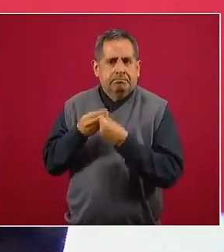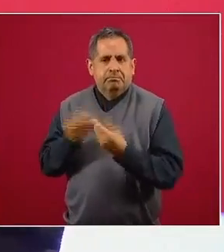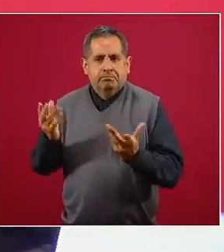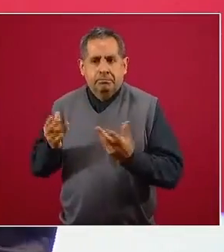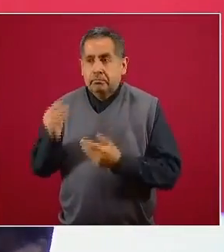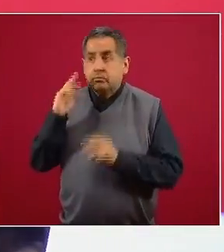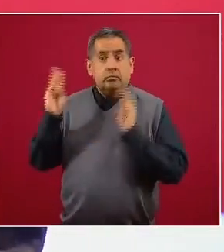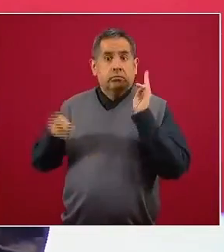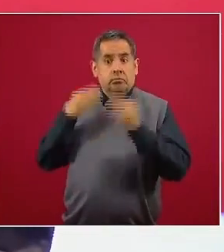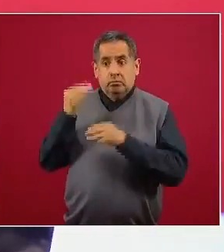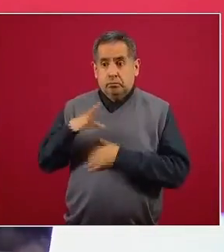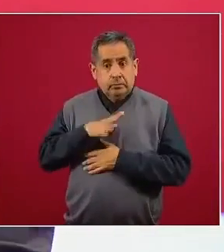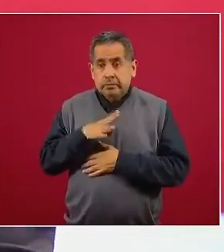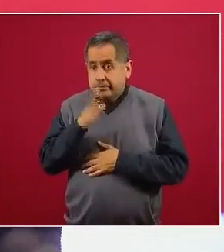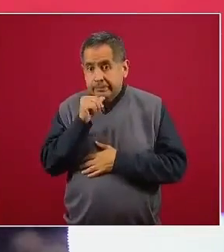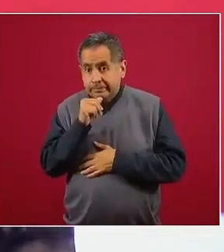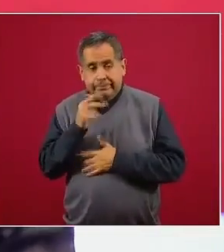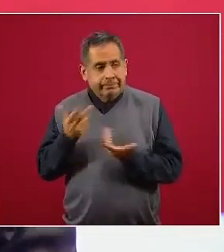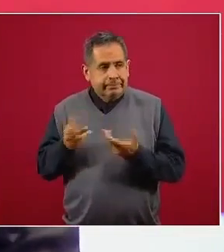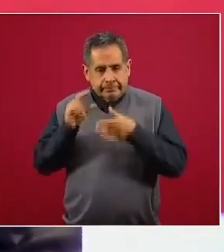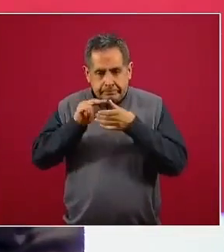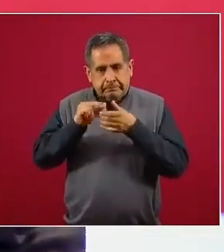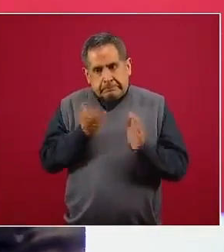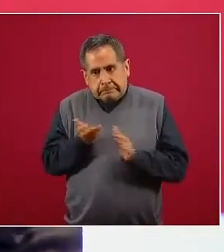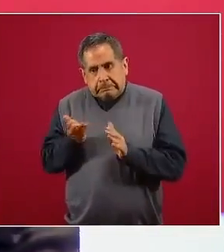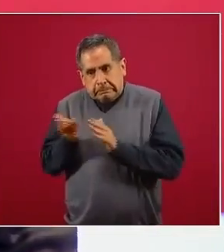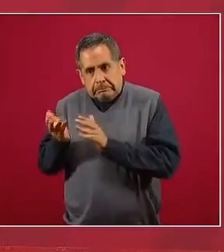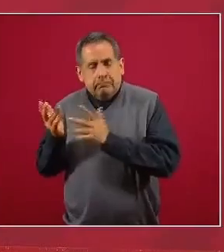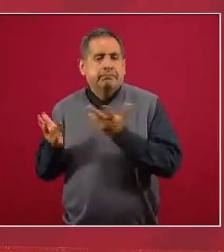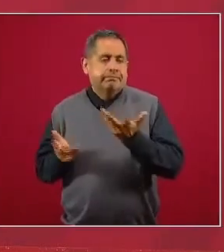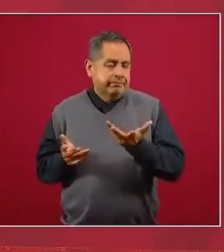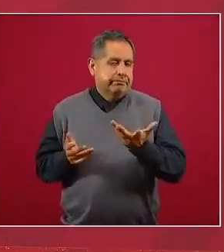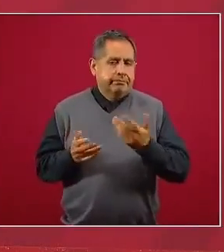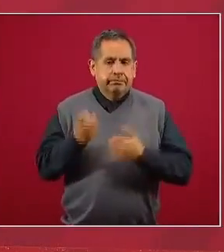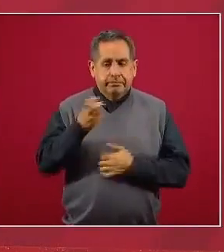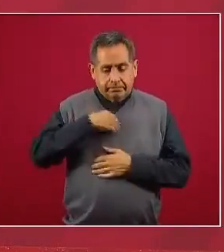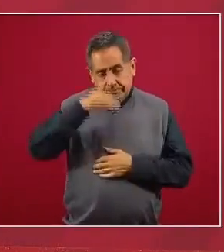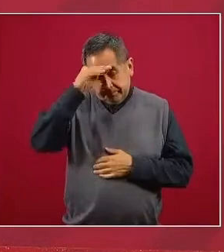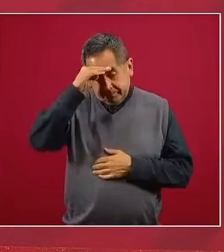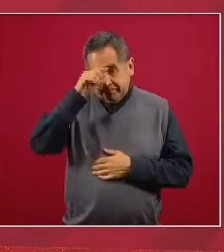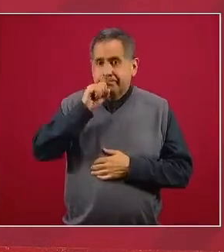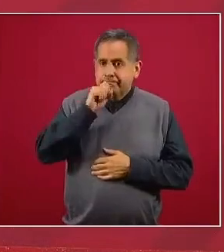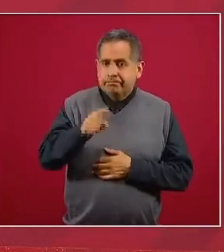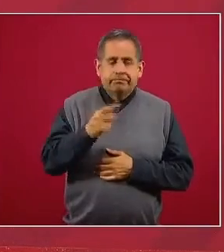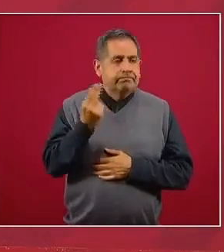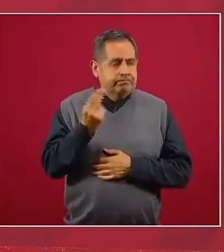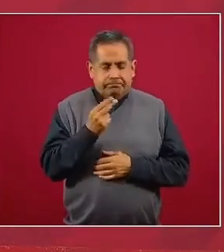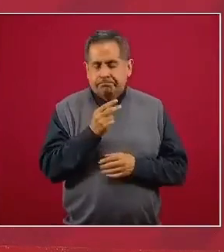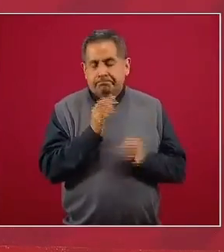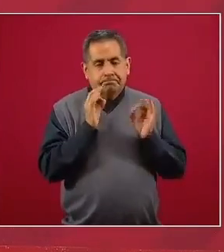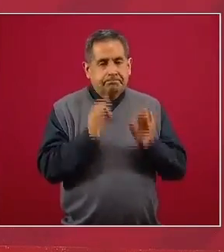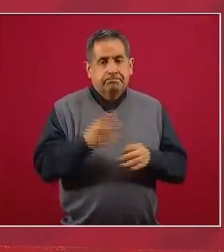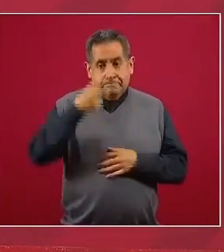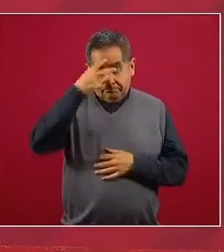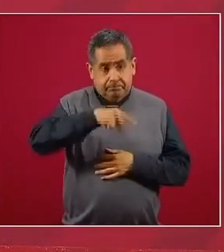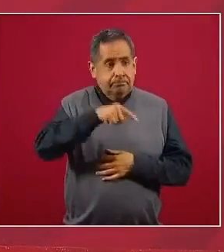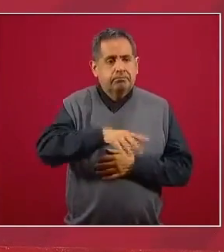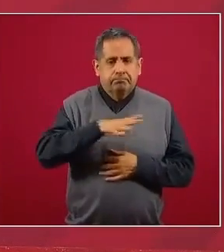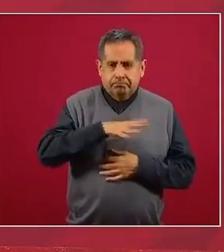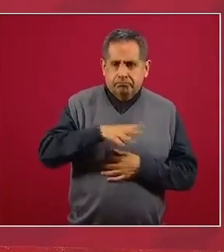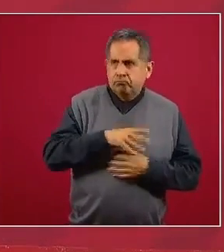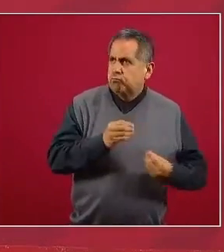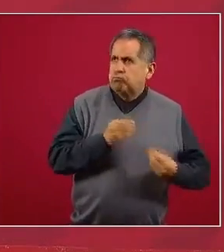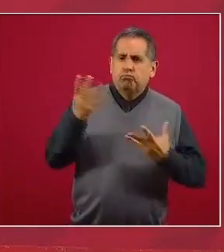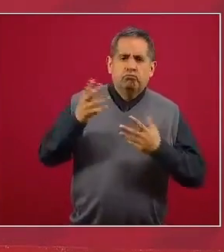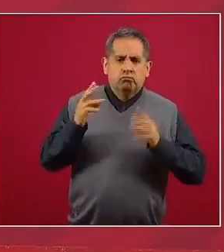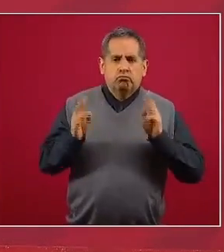de embotellarla, etiquetarla y distribuirla. Entonces, en ese sentido, vemos también como algo muy positivo que México esté contribuyendo a